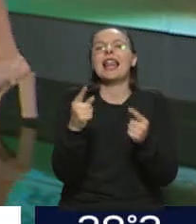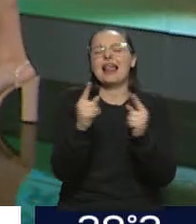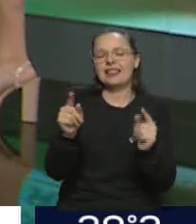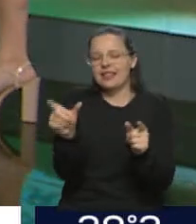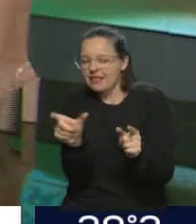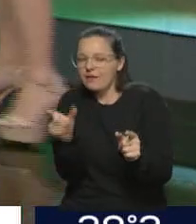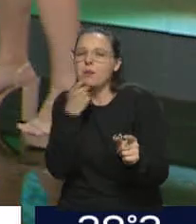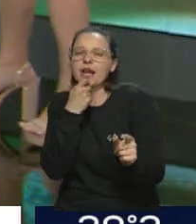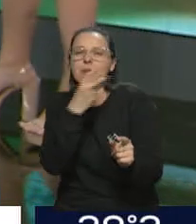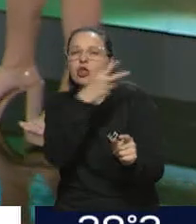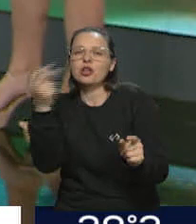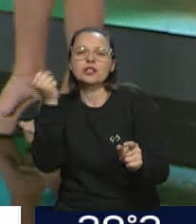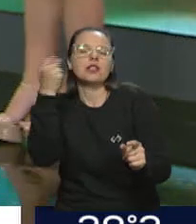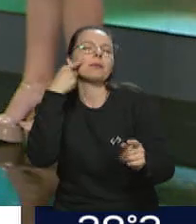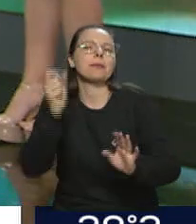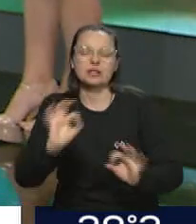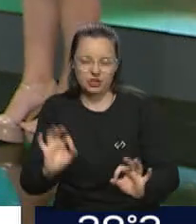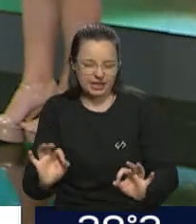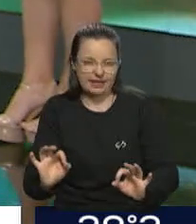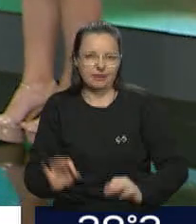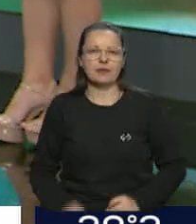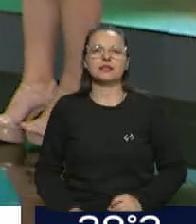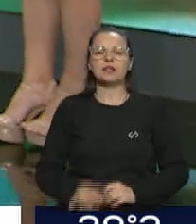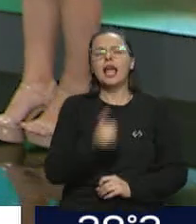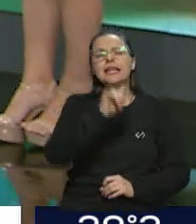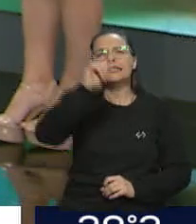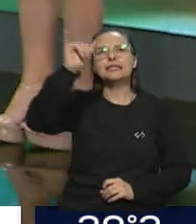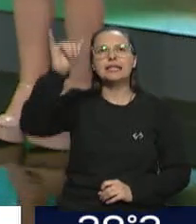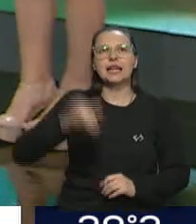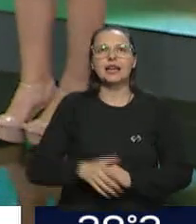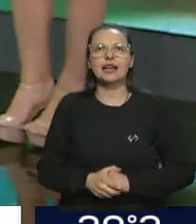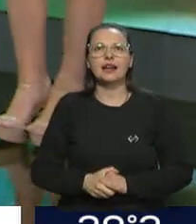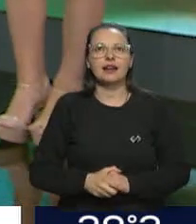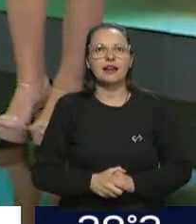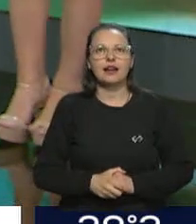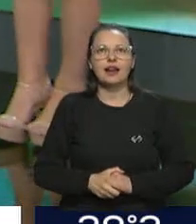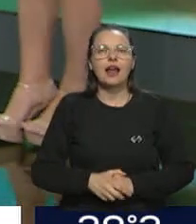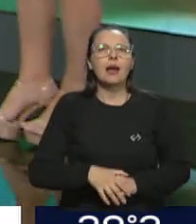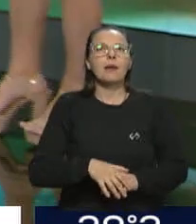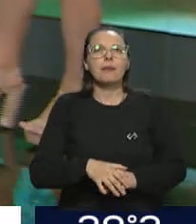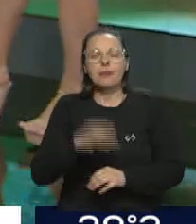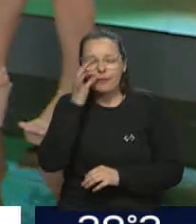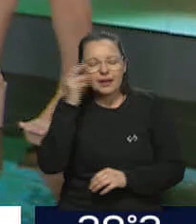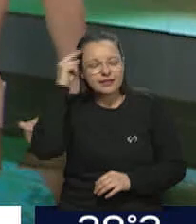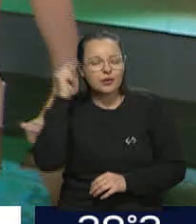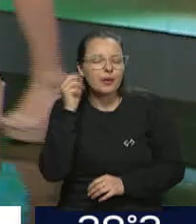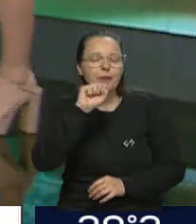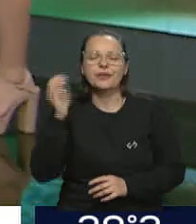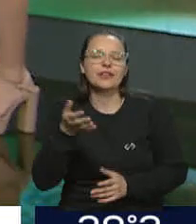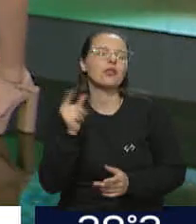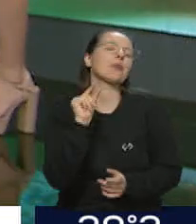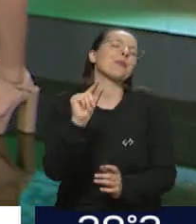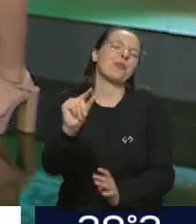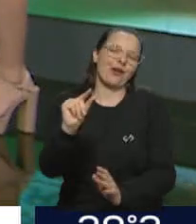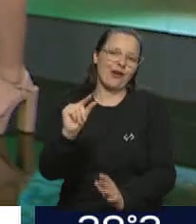Con una tasa nominal anual del 29%, sí. Entendé que es recontra subsidiada, conveniente y subsidiada, claro, ¿no? Totalmente. Pensionados,